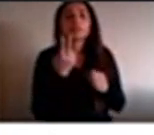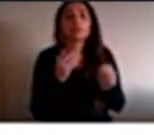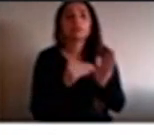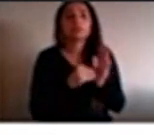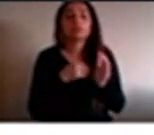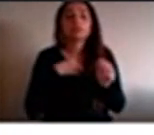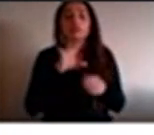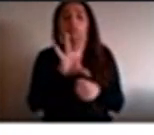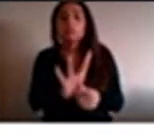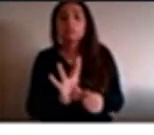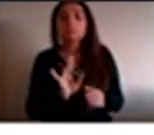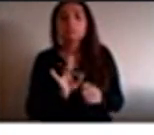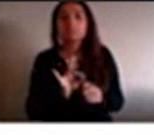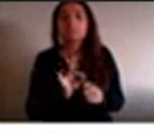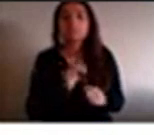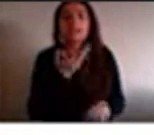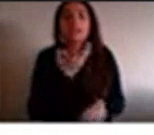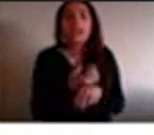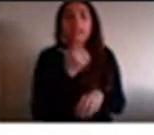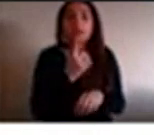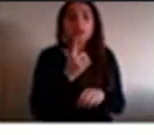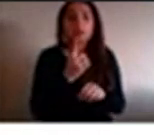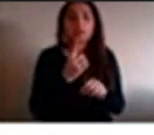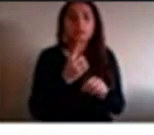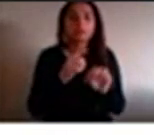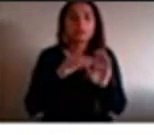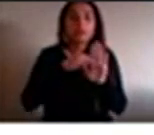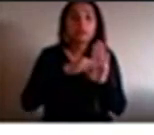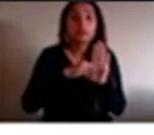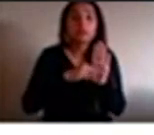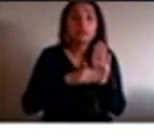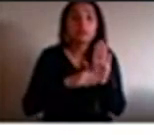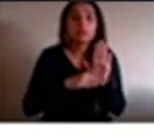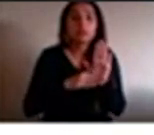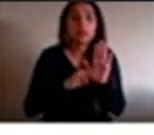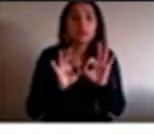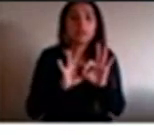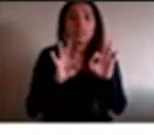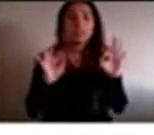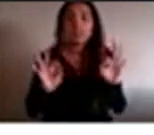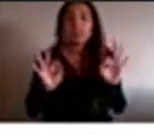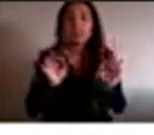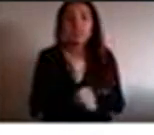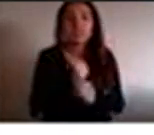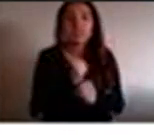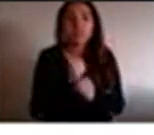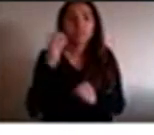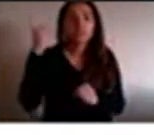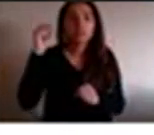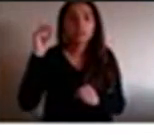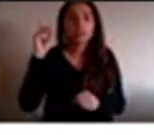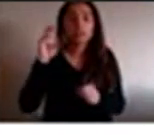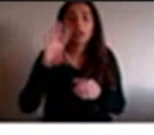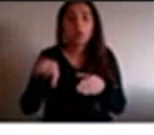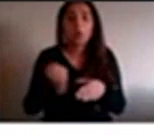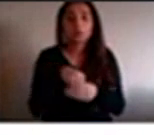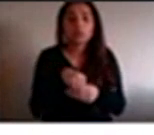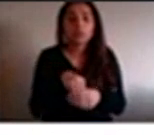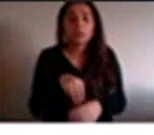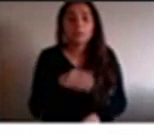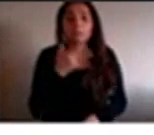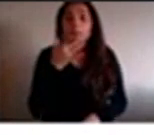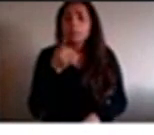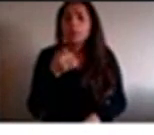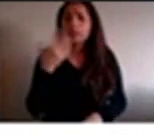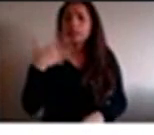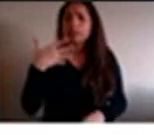el protocolo de inclusión laboral de la Subsecretaría del Trabajo, que la verdad es bastante innovador y bastante importante porque es la